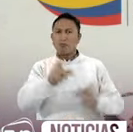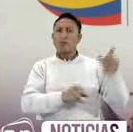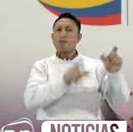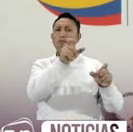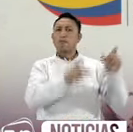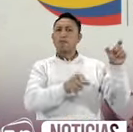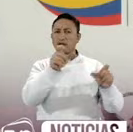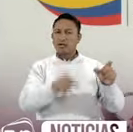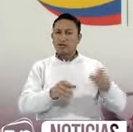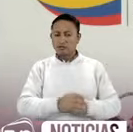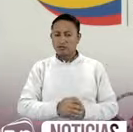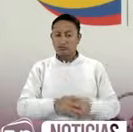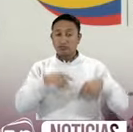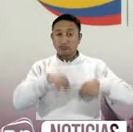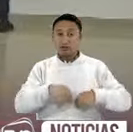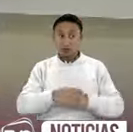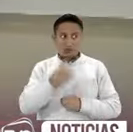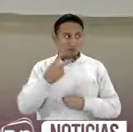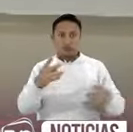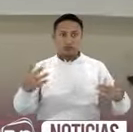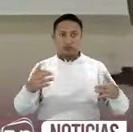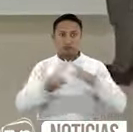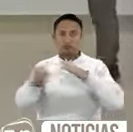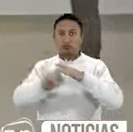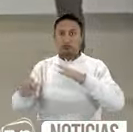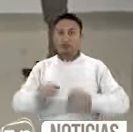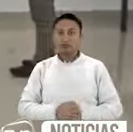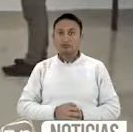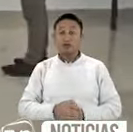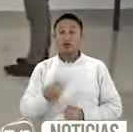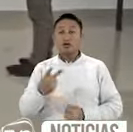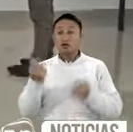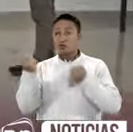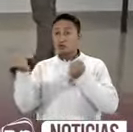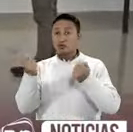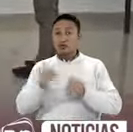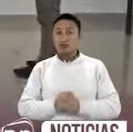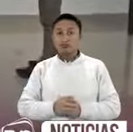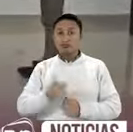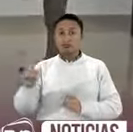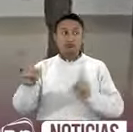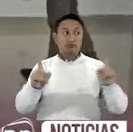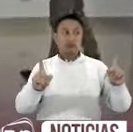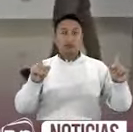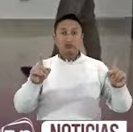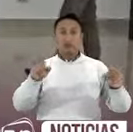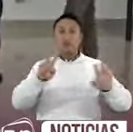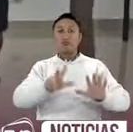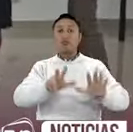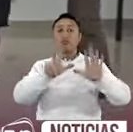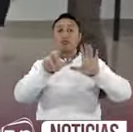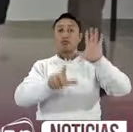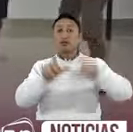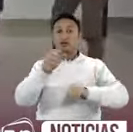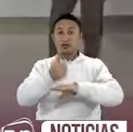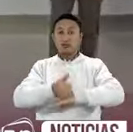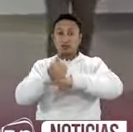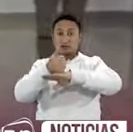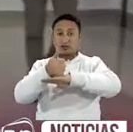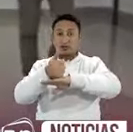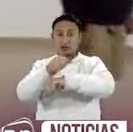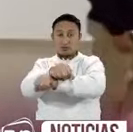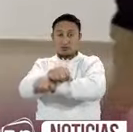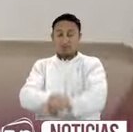personas trataron de huir del lugar. 2 operativos simultáneos que pusieron a 8 extranjeros a órdenes de los operadores de